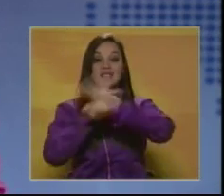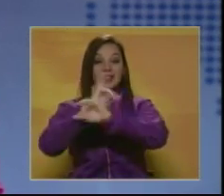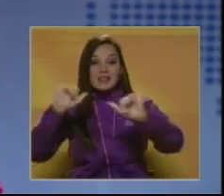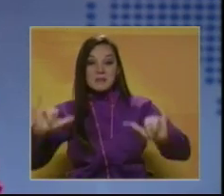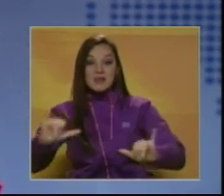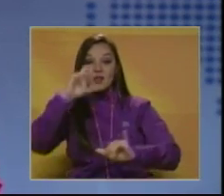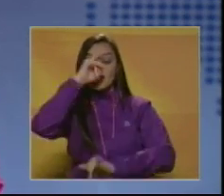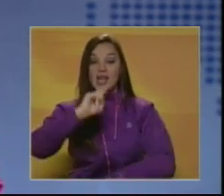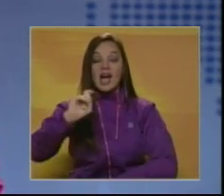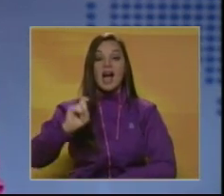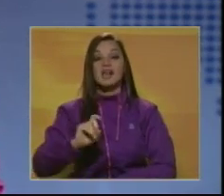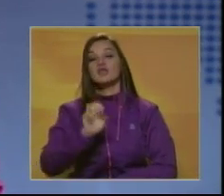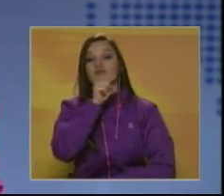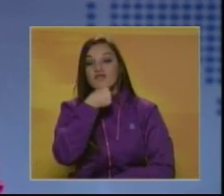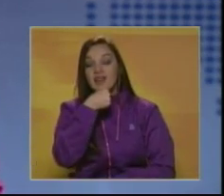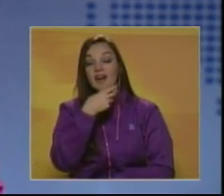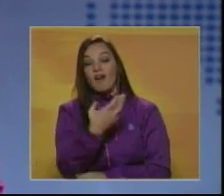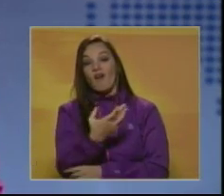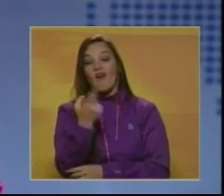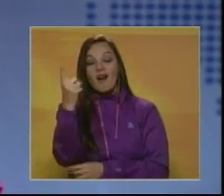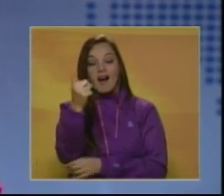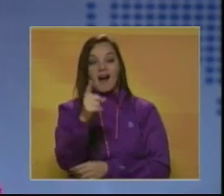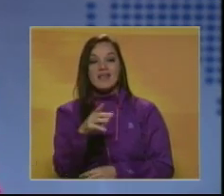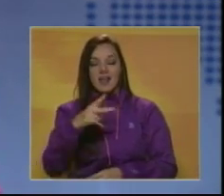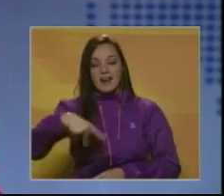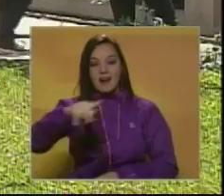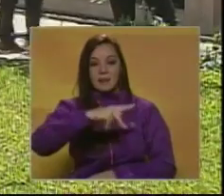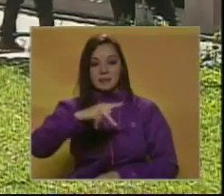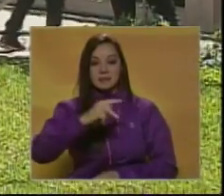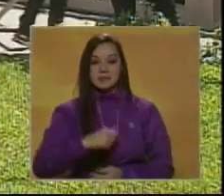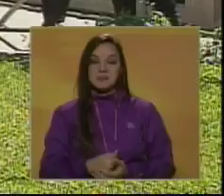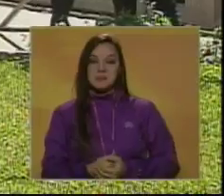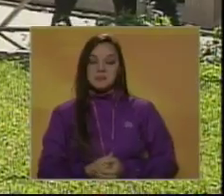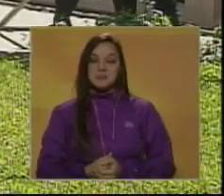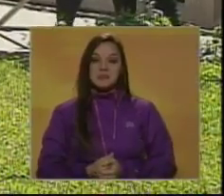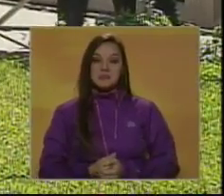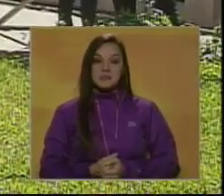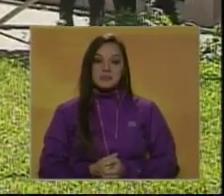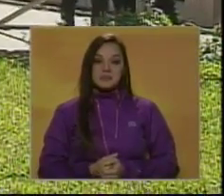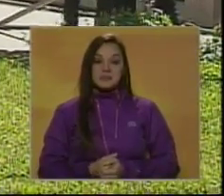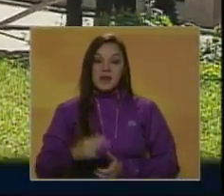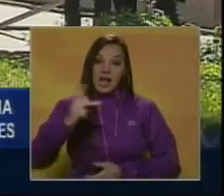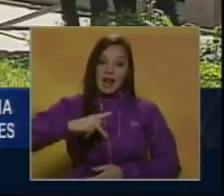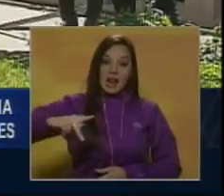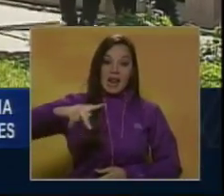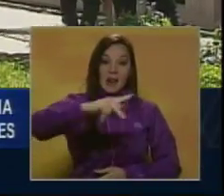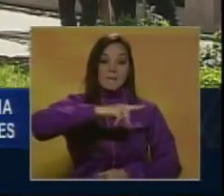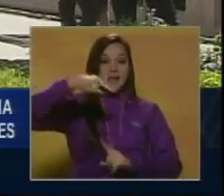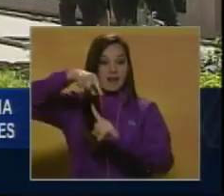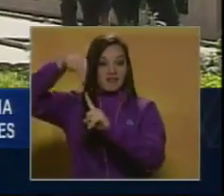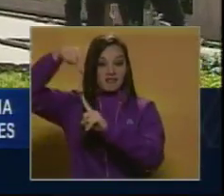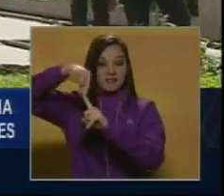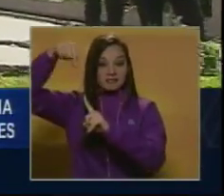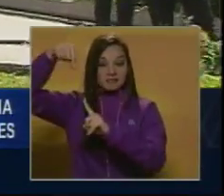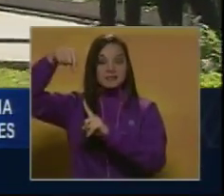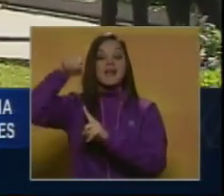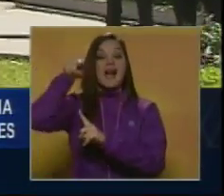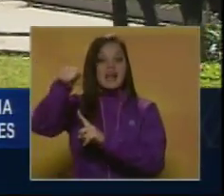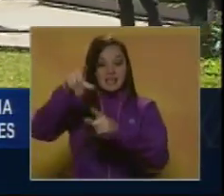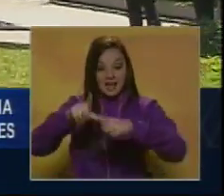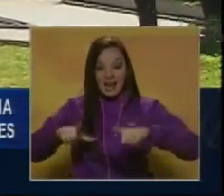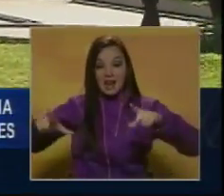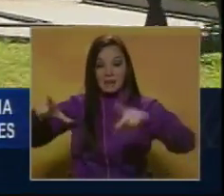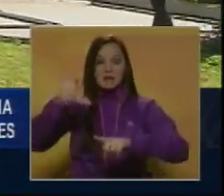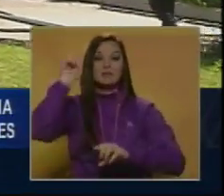en el municipio. Diana Martínez nos amplía esta información. La Plaza Francia de Altamira volverá a ser el espacio